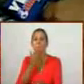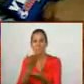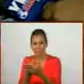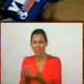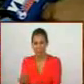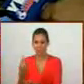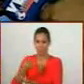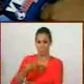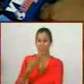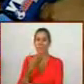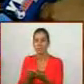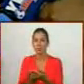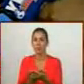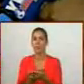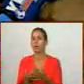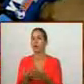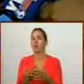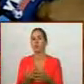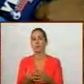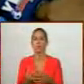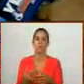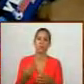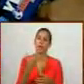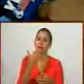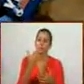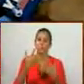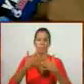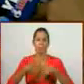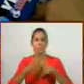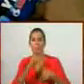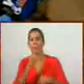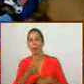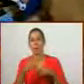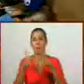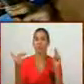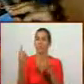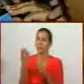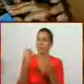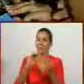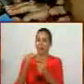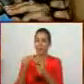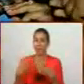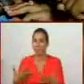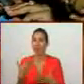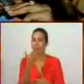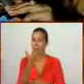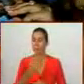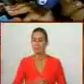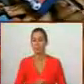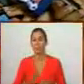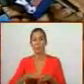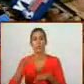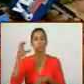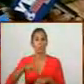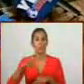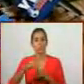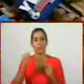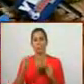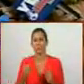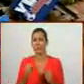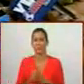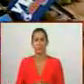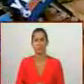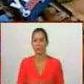nos han planteado, que si una ambulancia dañada, un tractor dañado, un puente que hay que reparar de emergencia. Bueno, porque las lluvias han golpeado muy